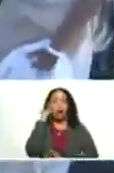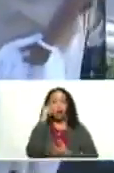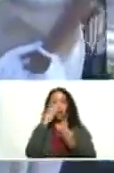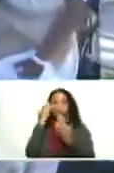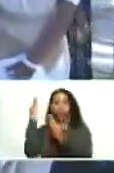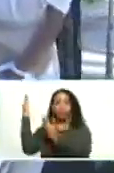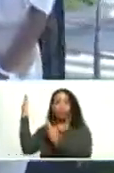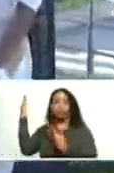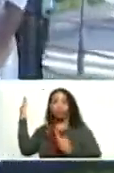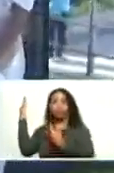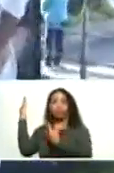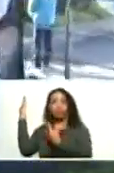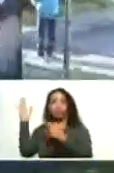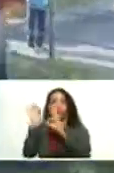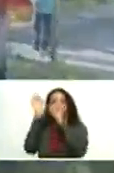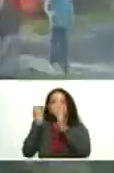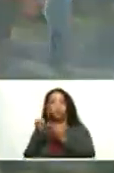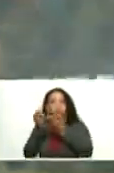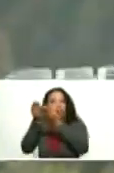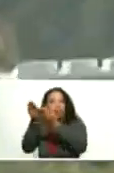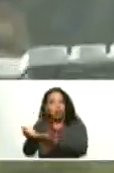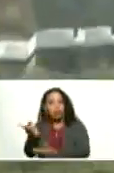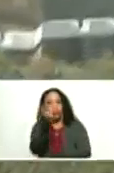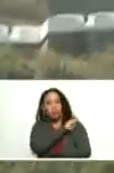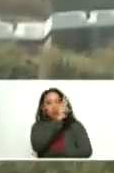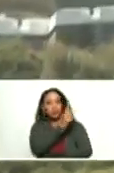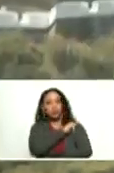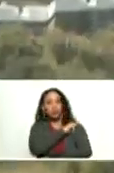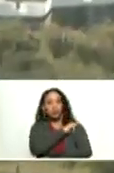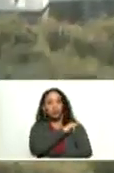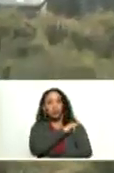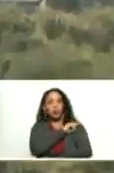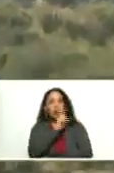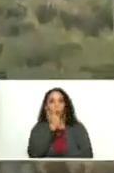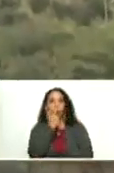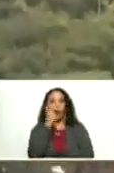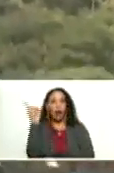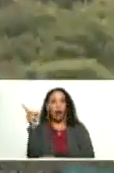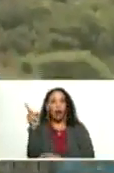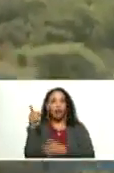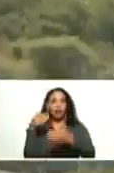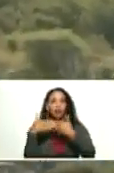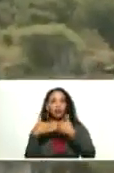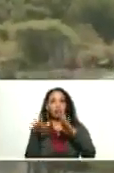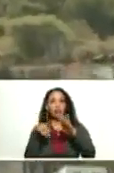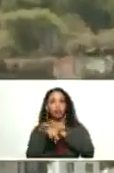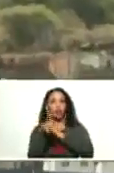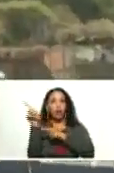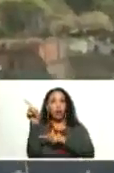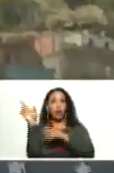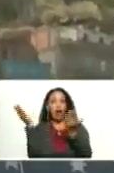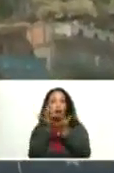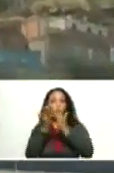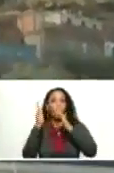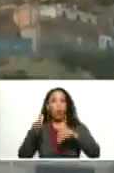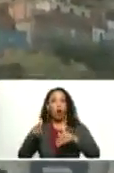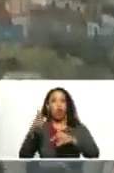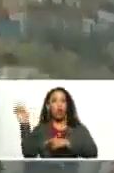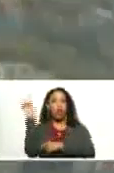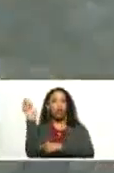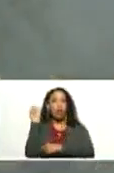fue donado por el general en jefe Vladimir Padrino López. Era el que estaba en la entrada de la Escuela Naval de Venezuela. O sea, que tiene